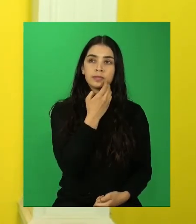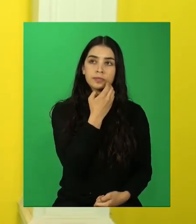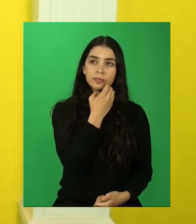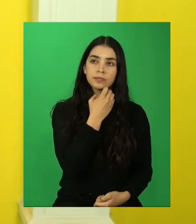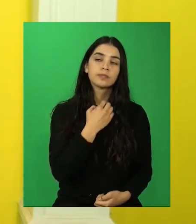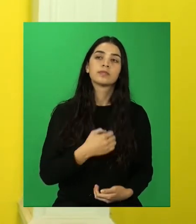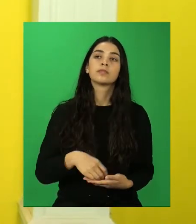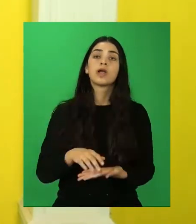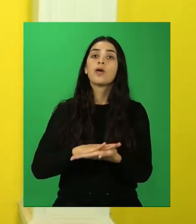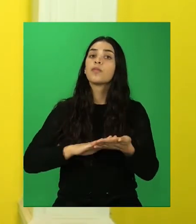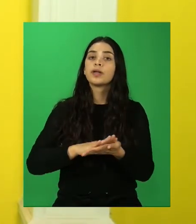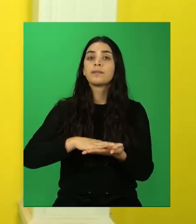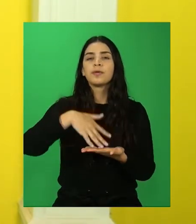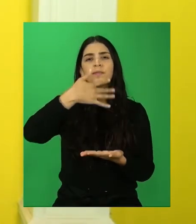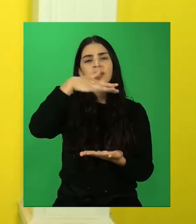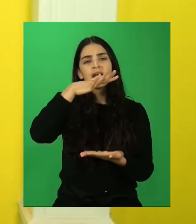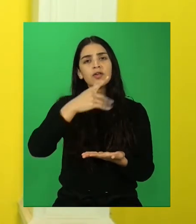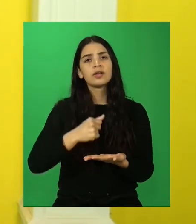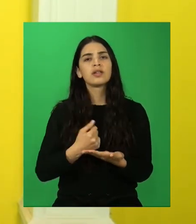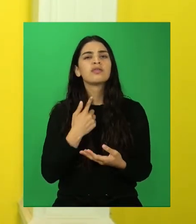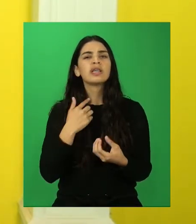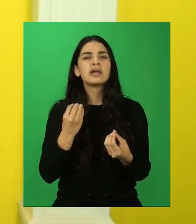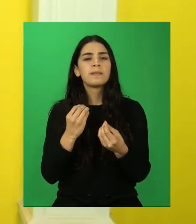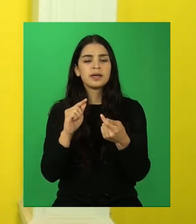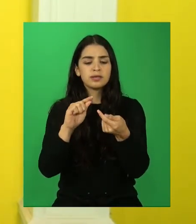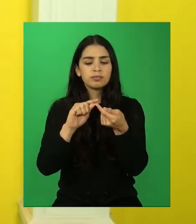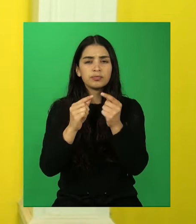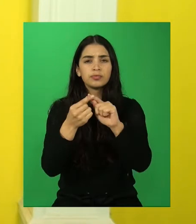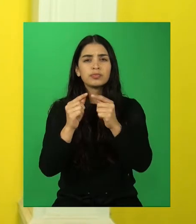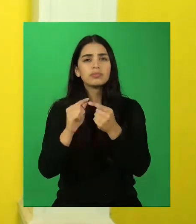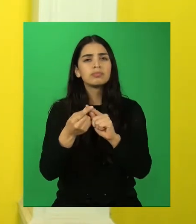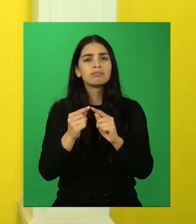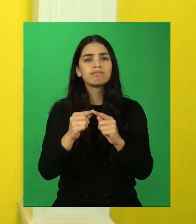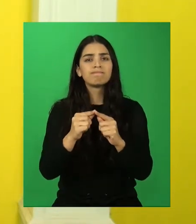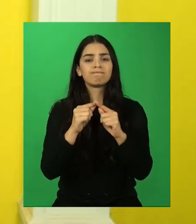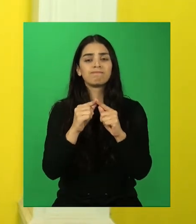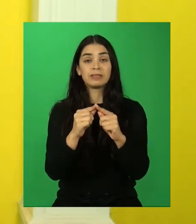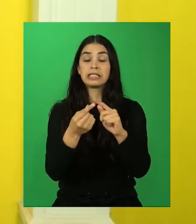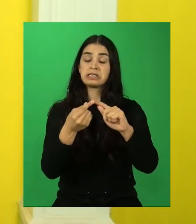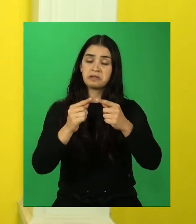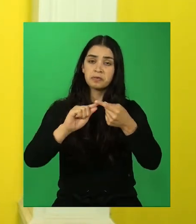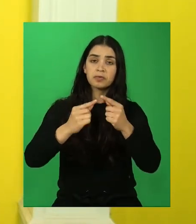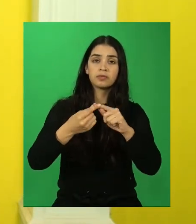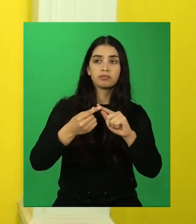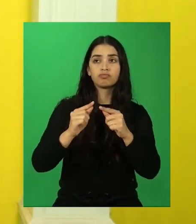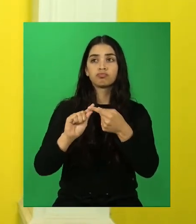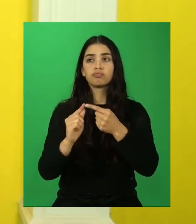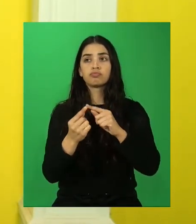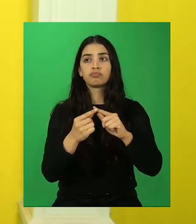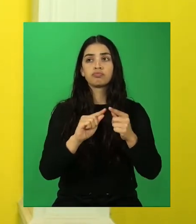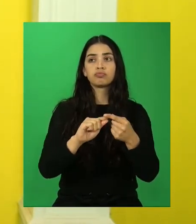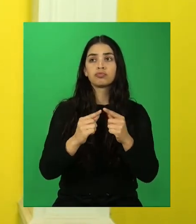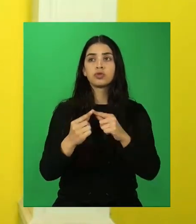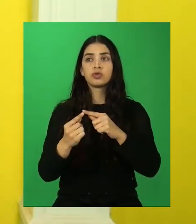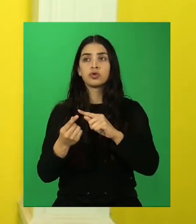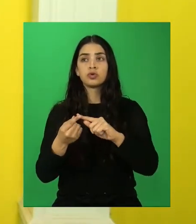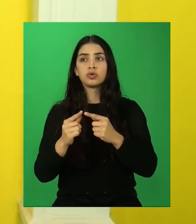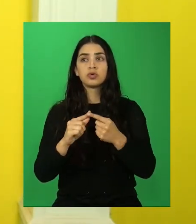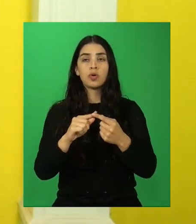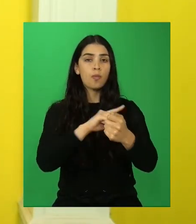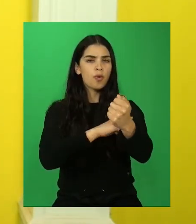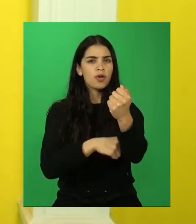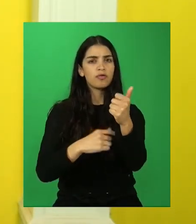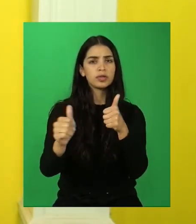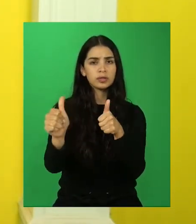En los líquidos, las partículas están unidas por la fuerza de atracción, aquí como lo muestra este vaso.